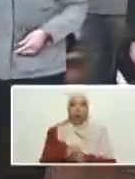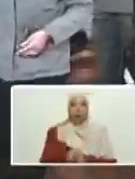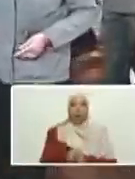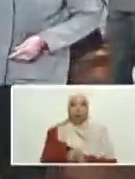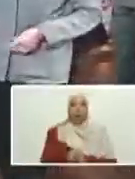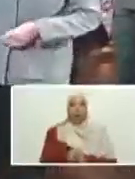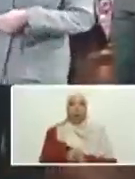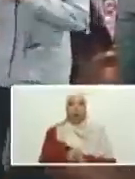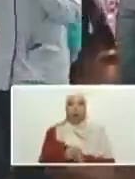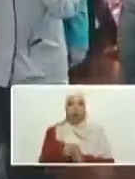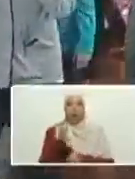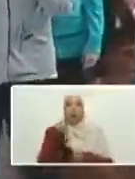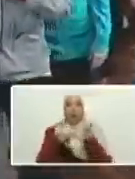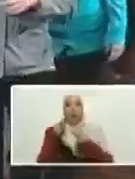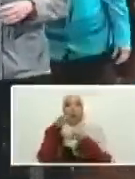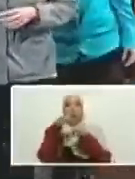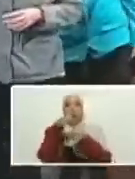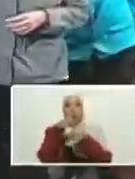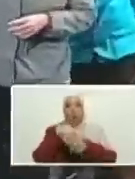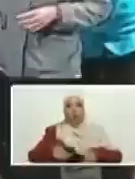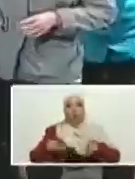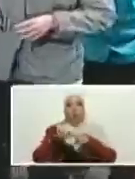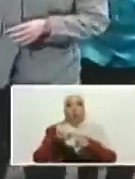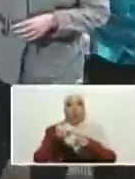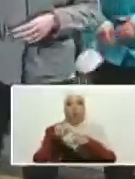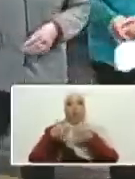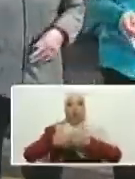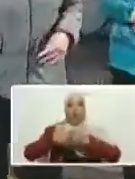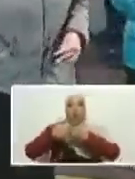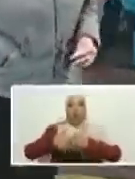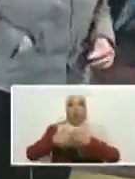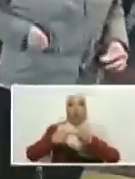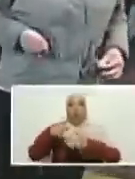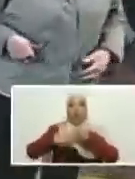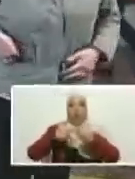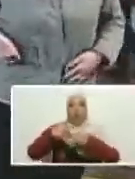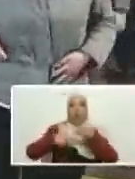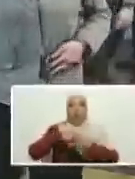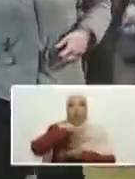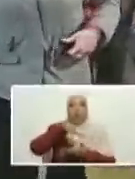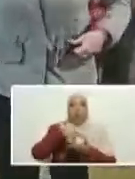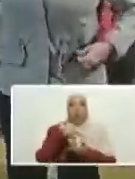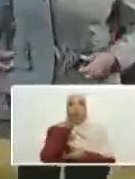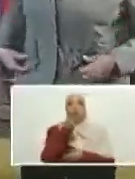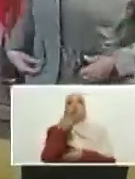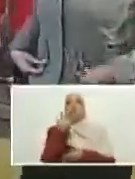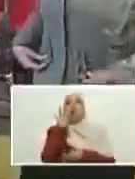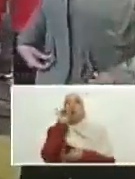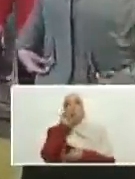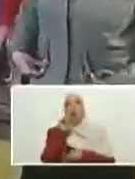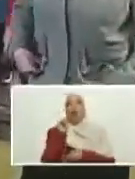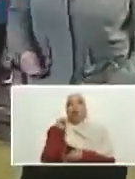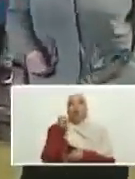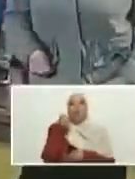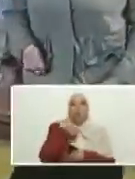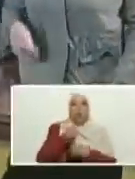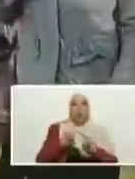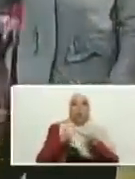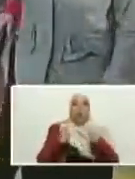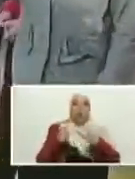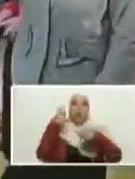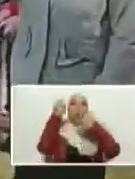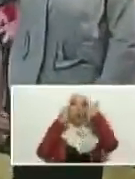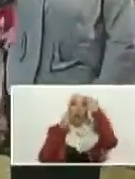vamos precisamente al stand del Ministerio de Industria y Producción Nacional. 24 años que se inició la nueva era